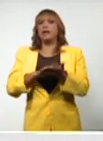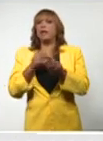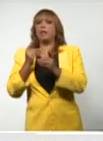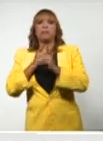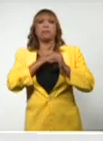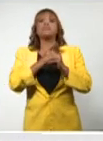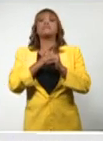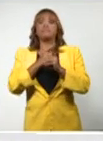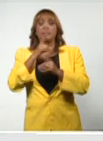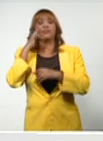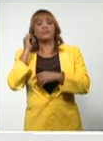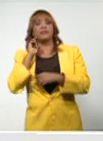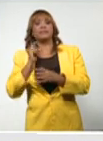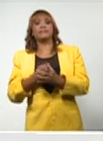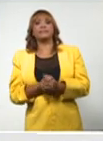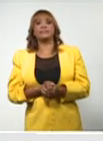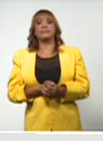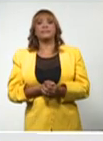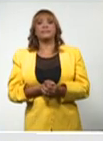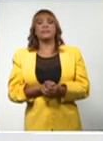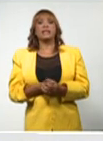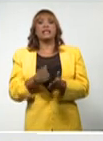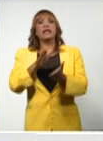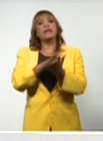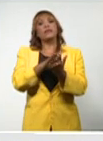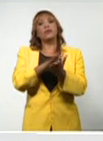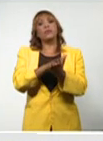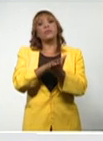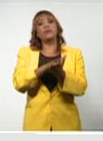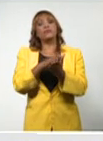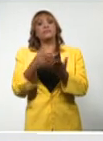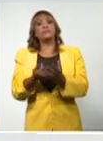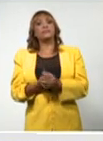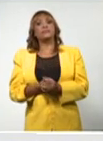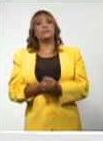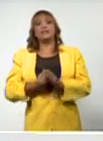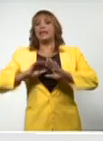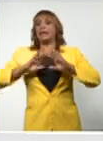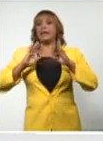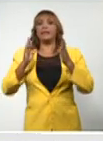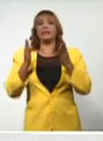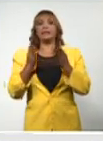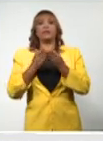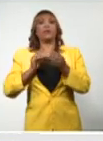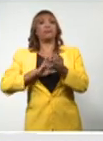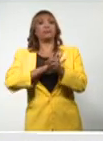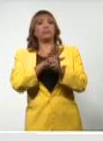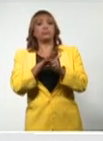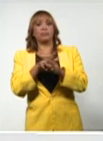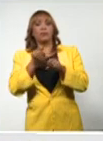transmite. Y ya se acumulan en toda la pandemia el